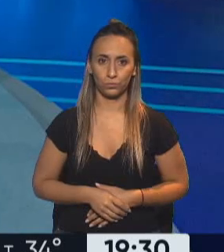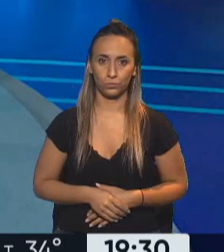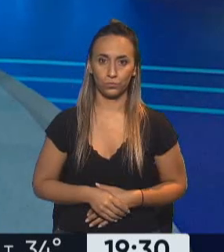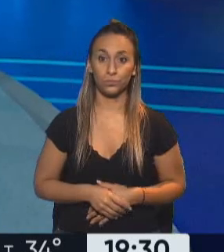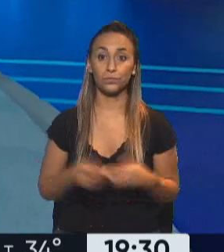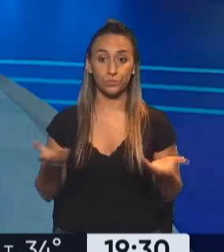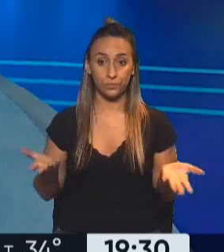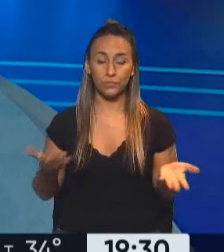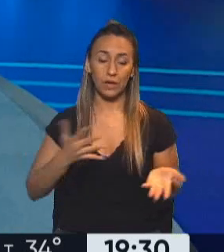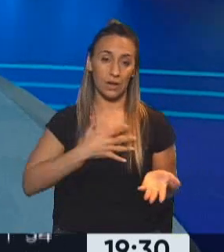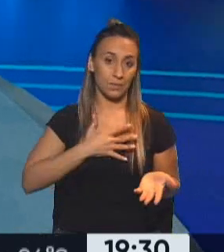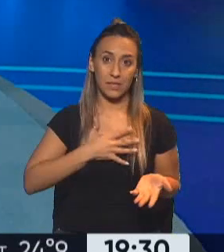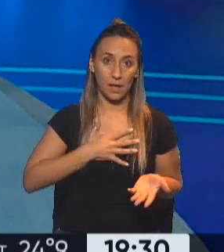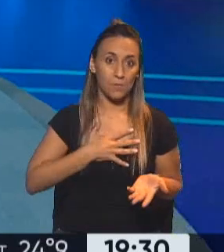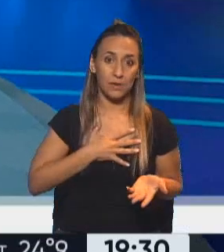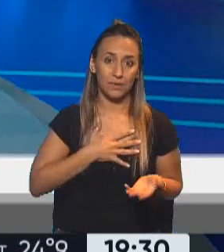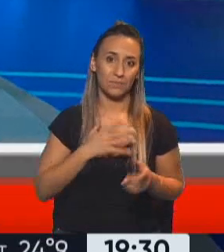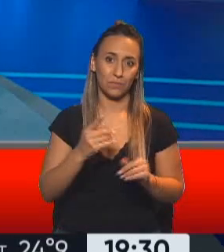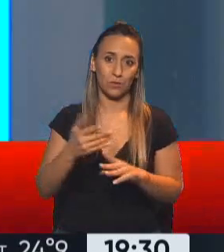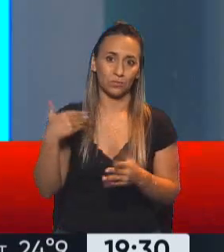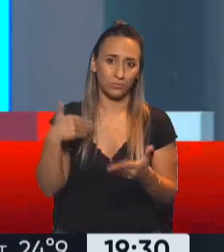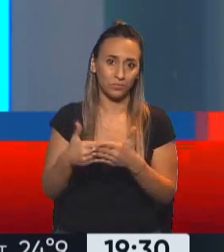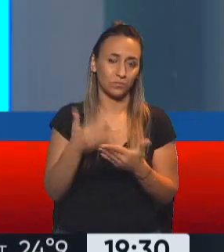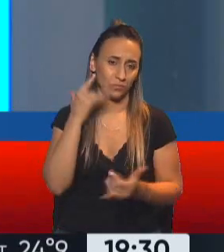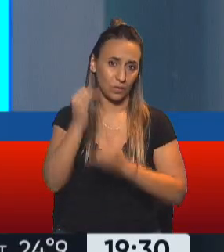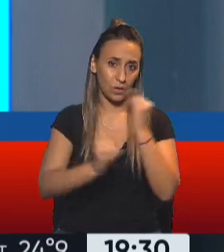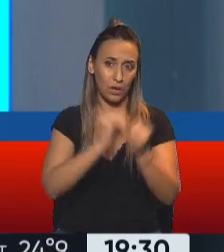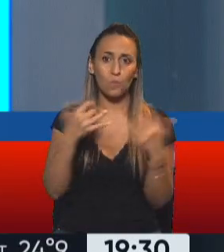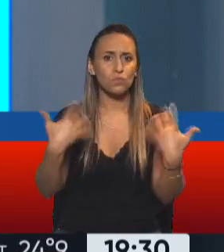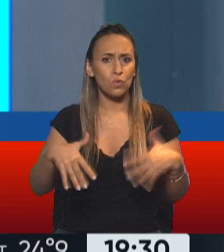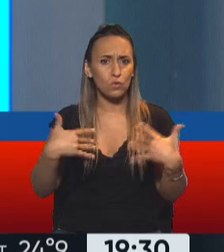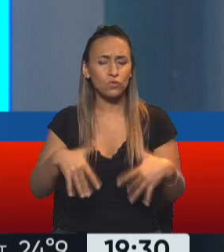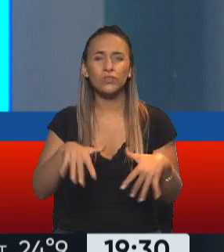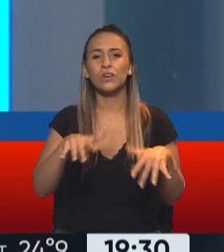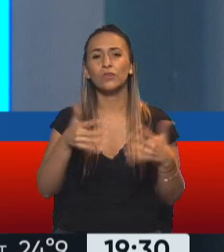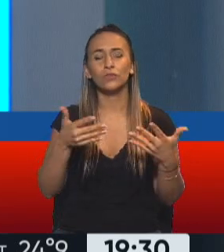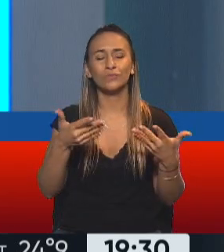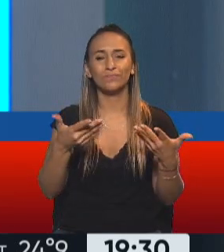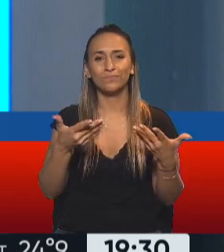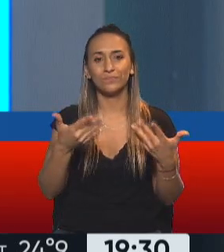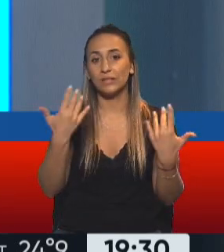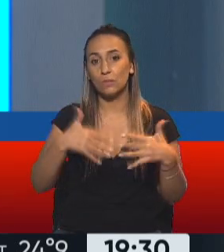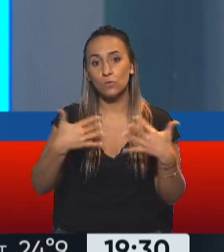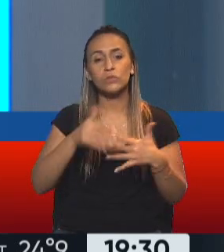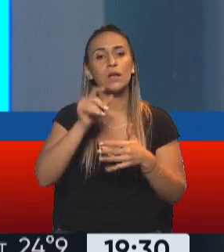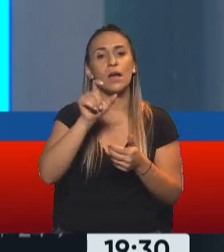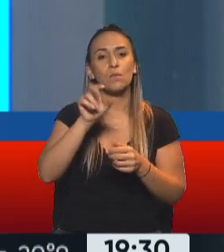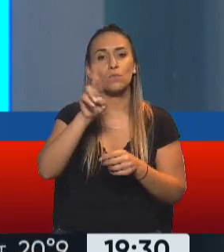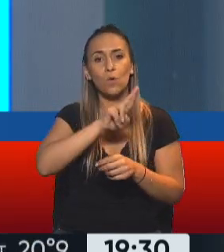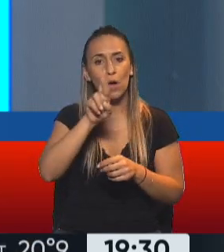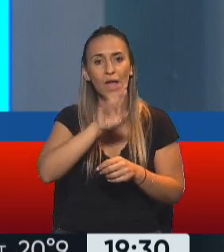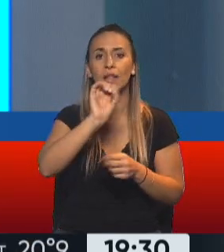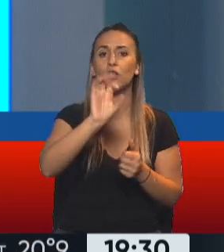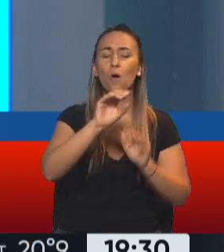Muy bien, lamentablemente repasábamos, ¿no? Son muchos los nombres que recordamos a menudo de